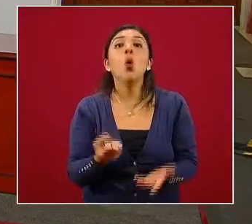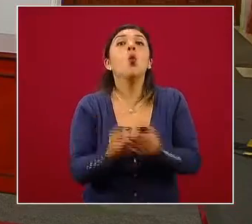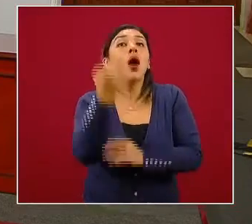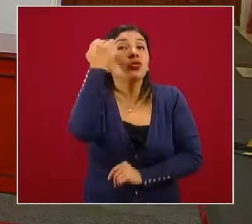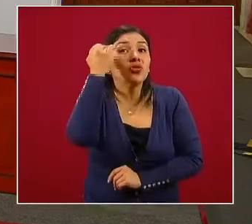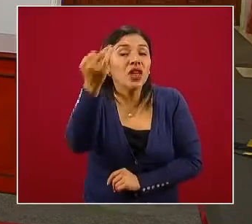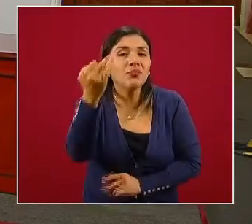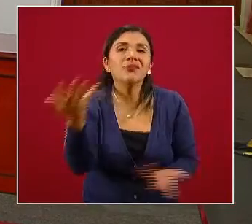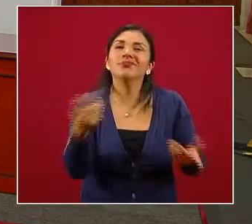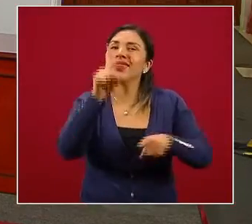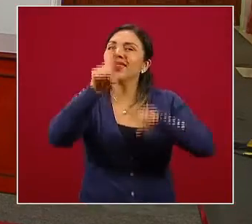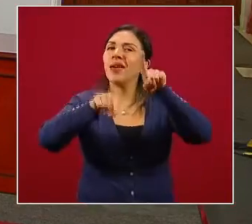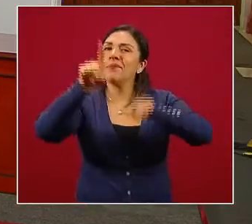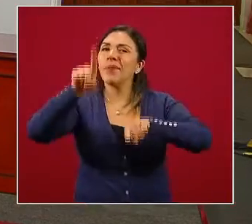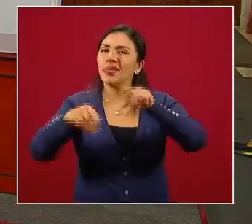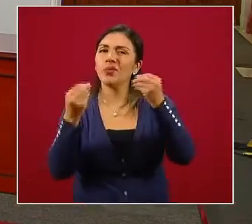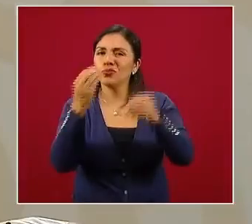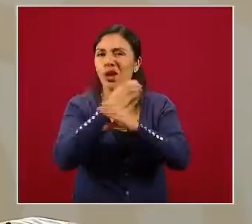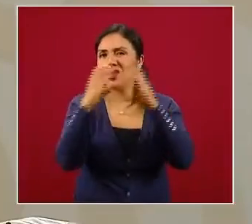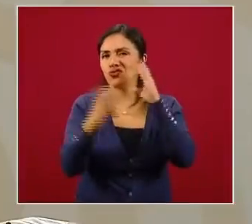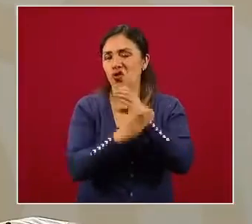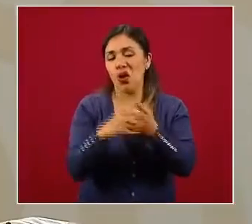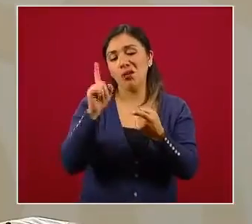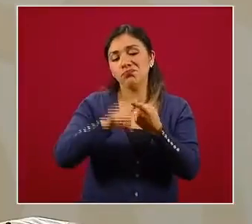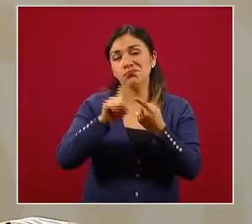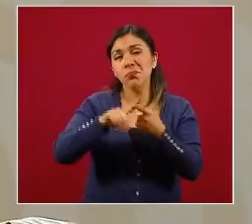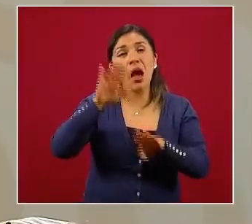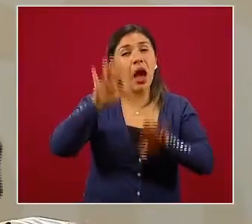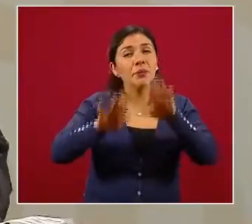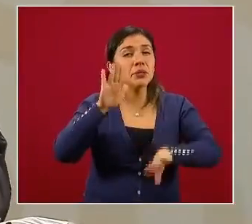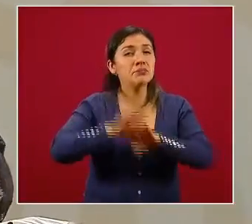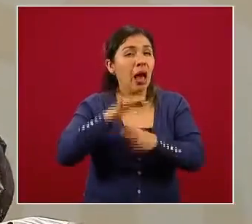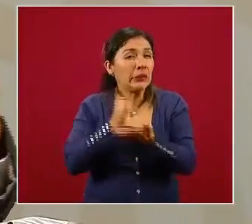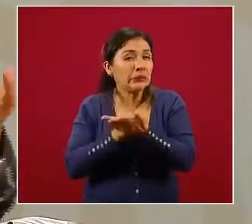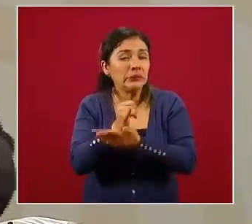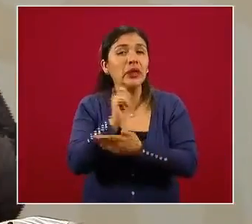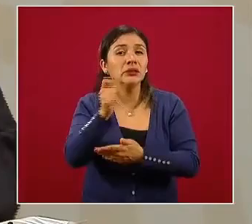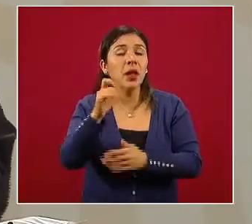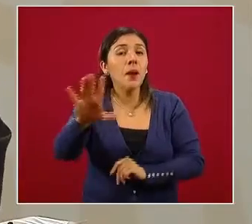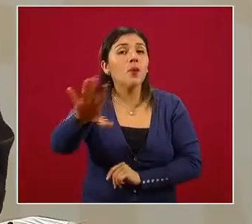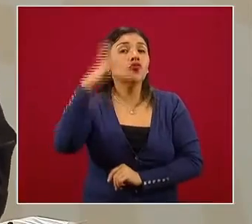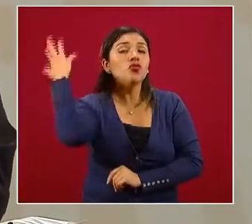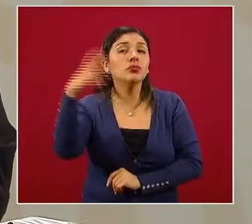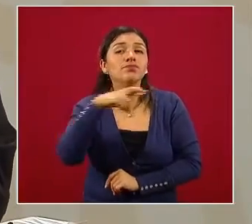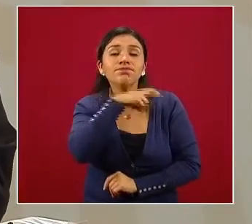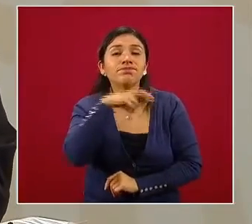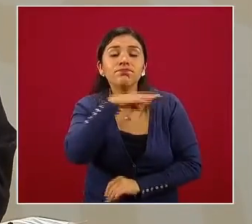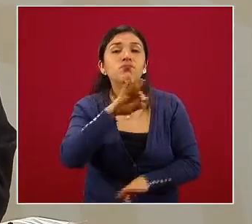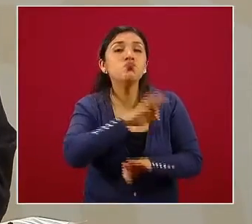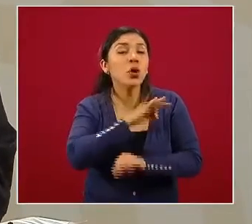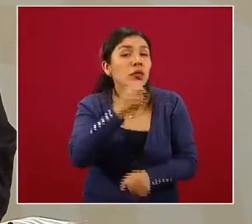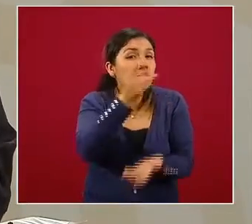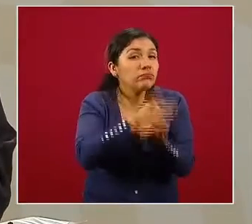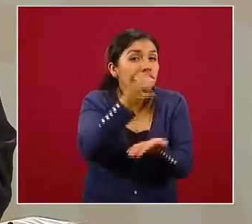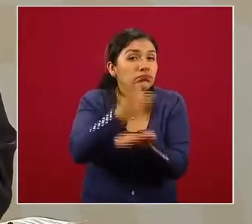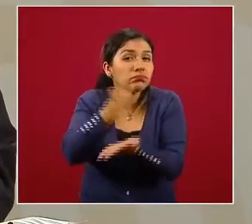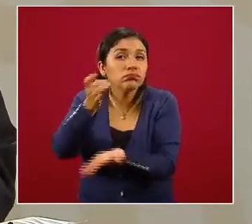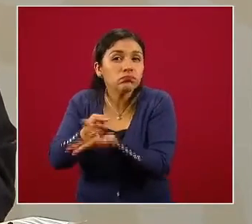muchos factores. Uno de ellos, que a veces es el factor más determinante, es la velocidad a la que se pueden